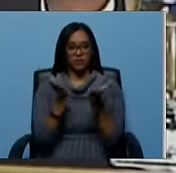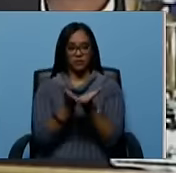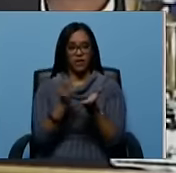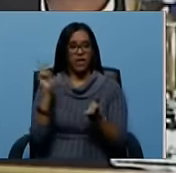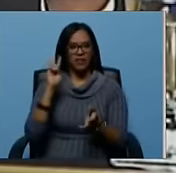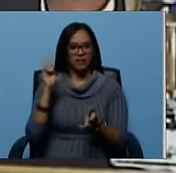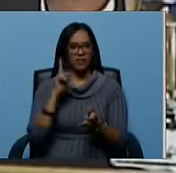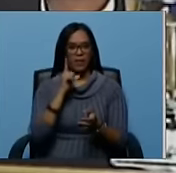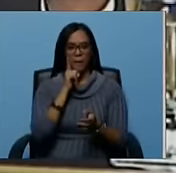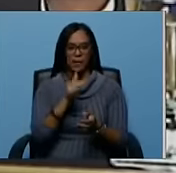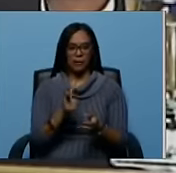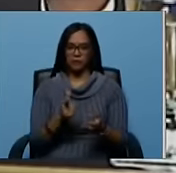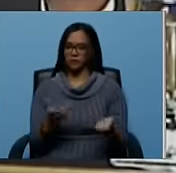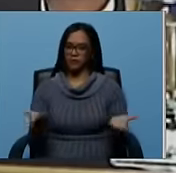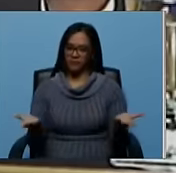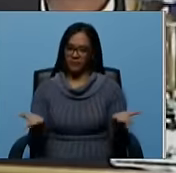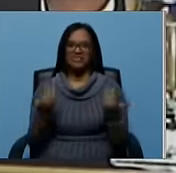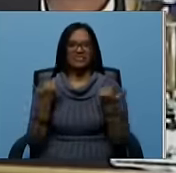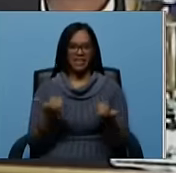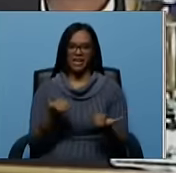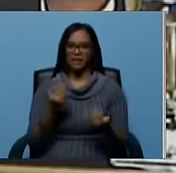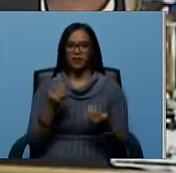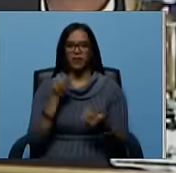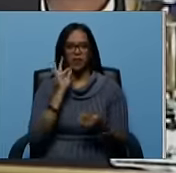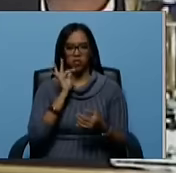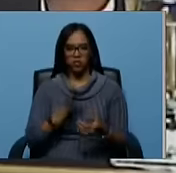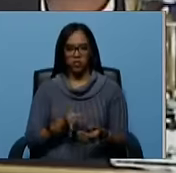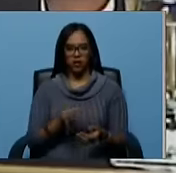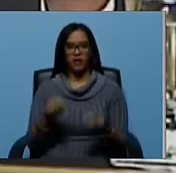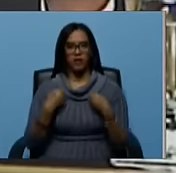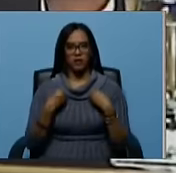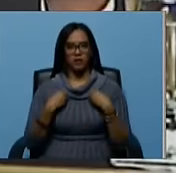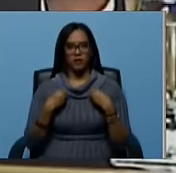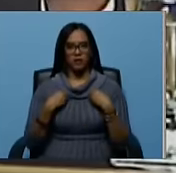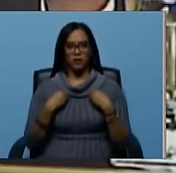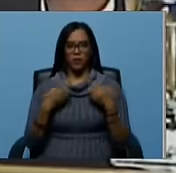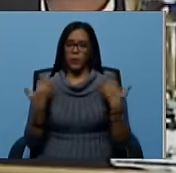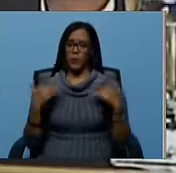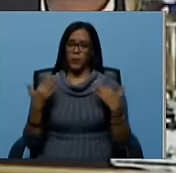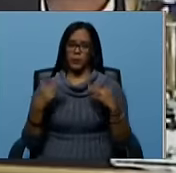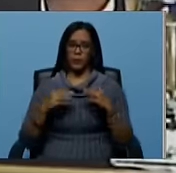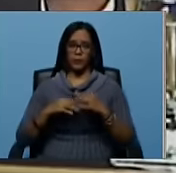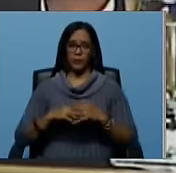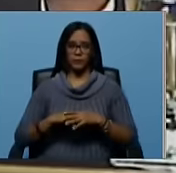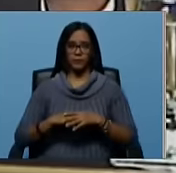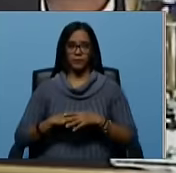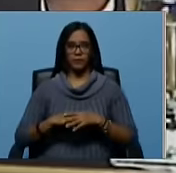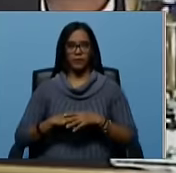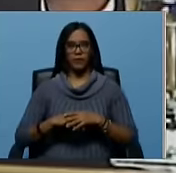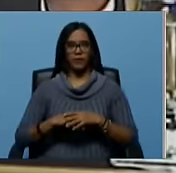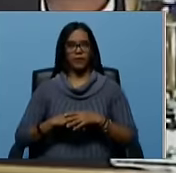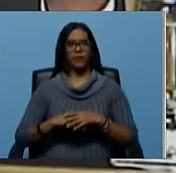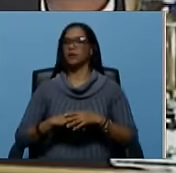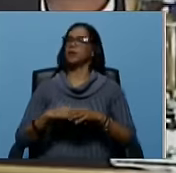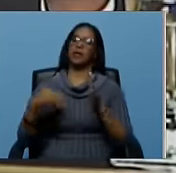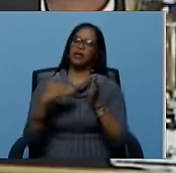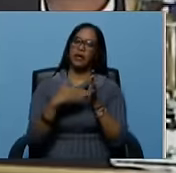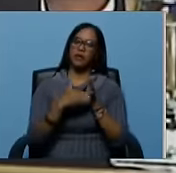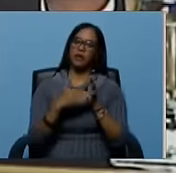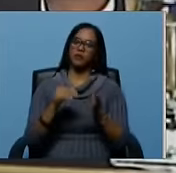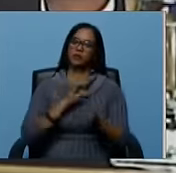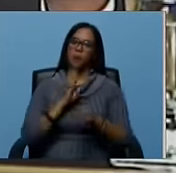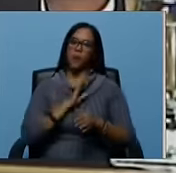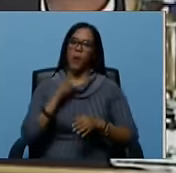esa película la vimos también. Ya esa película la vimos también. Ataque contra su propio